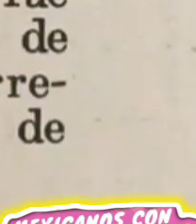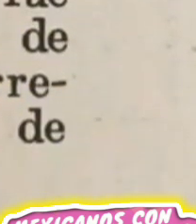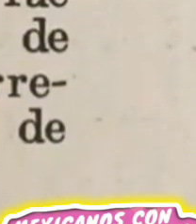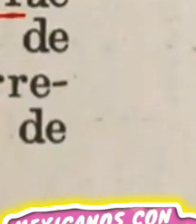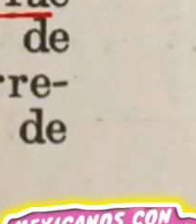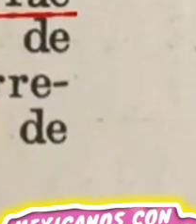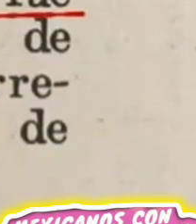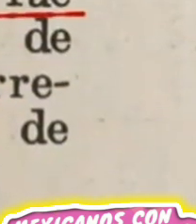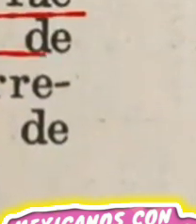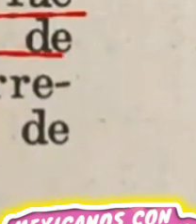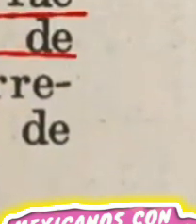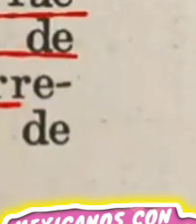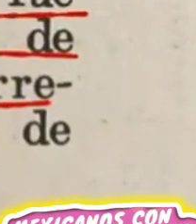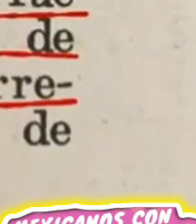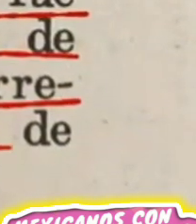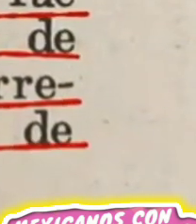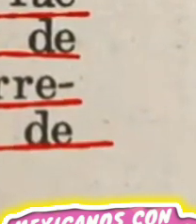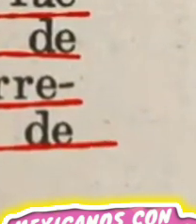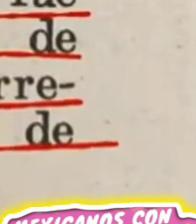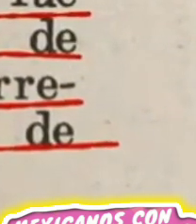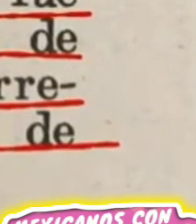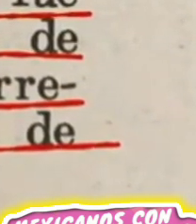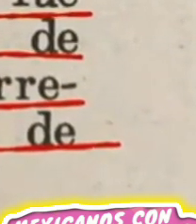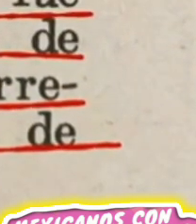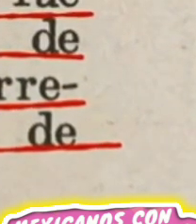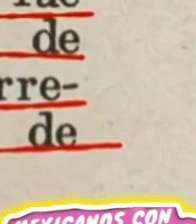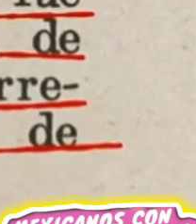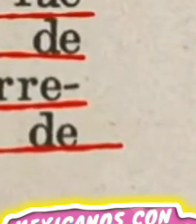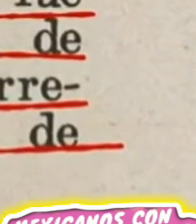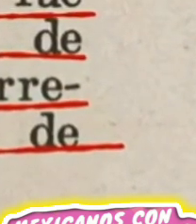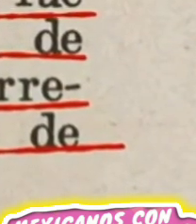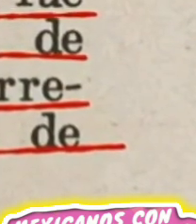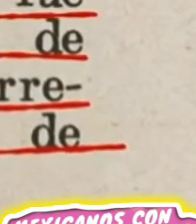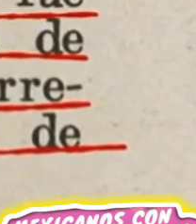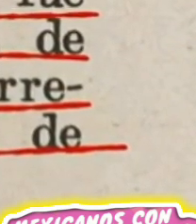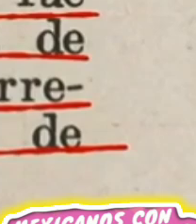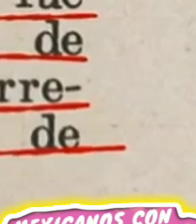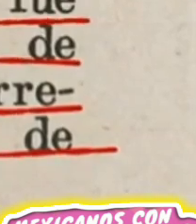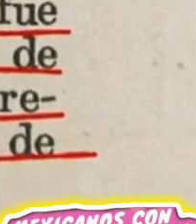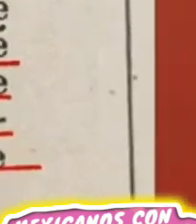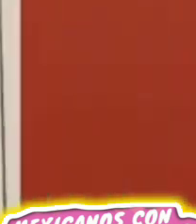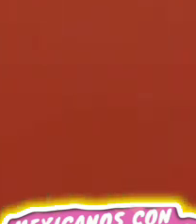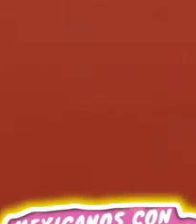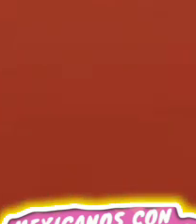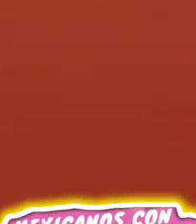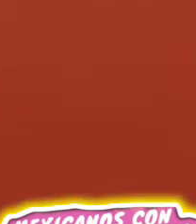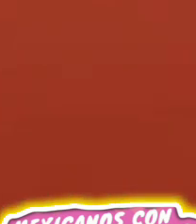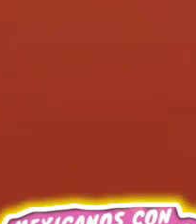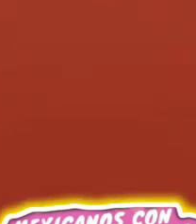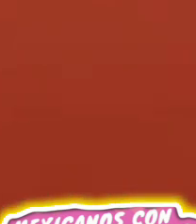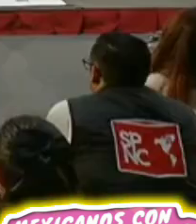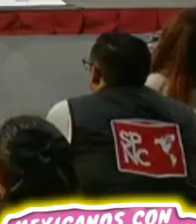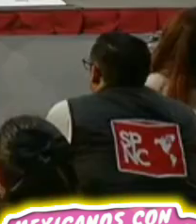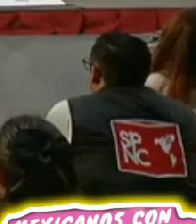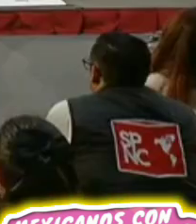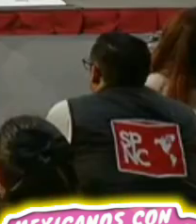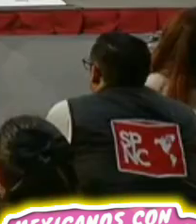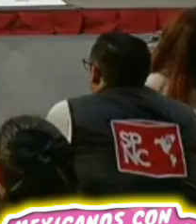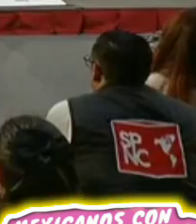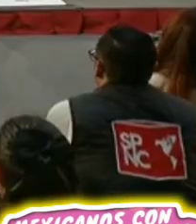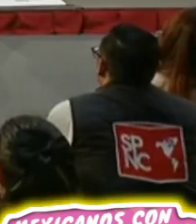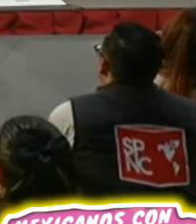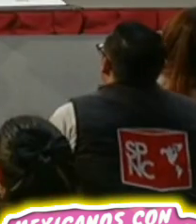Hidalgo fue el cerebro, el estratega, el planeador, ¿y qué le puso Josefa? El corazón, le puso la emoción, le puso